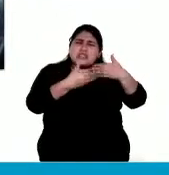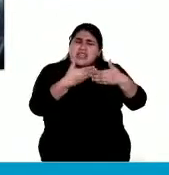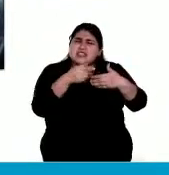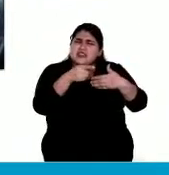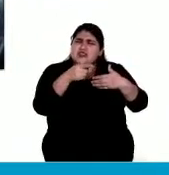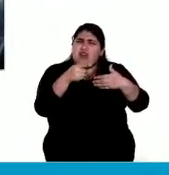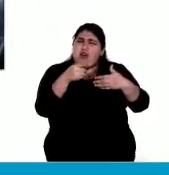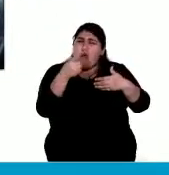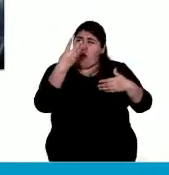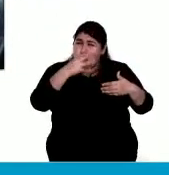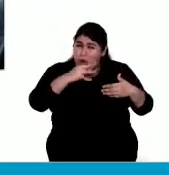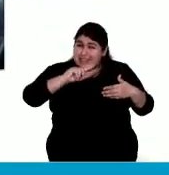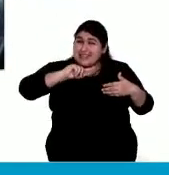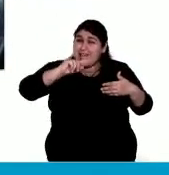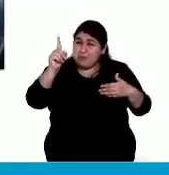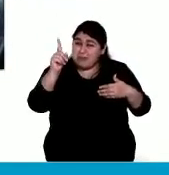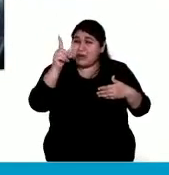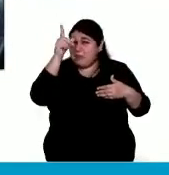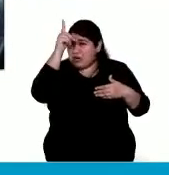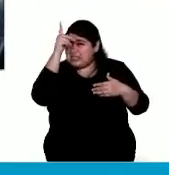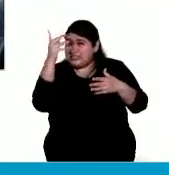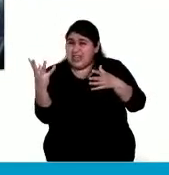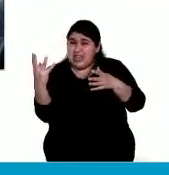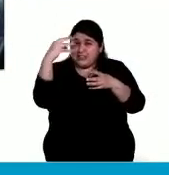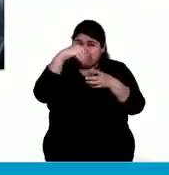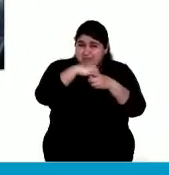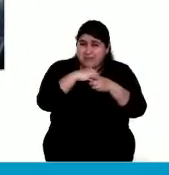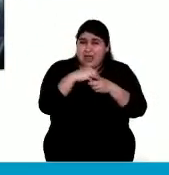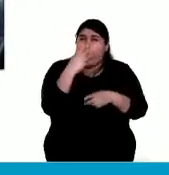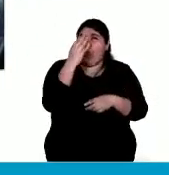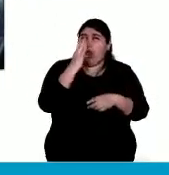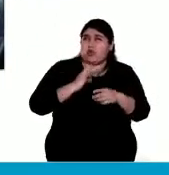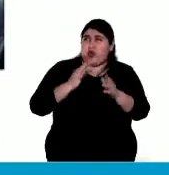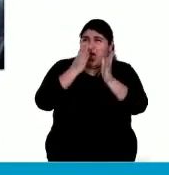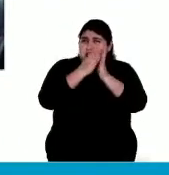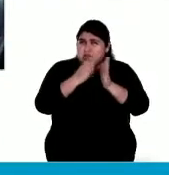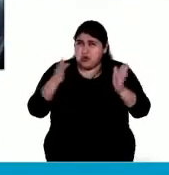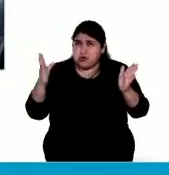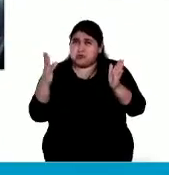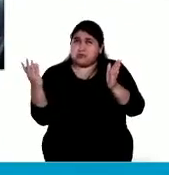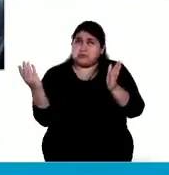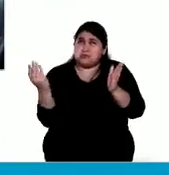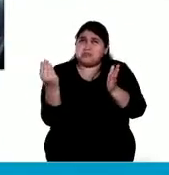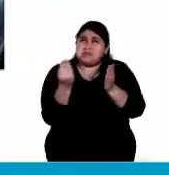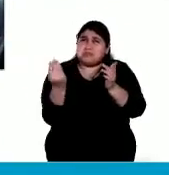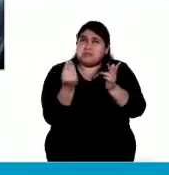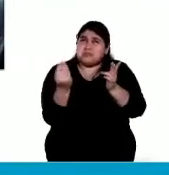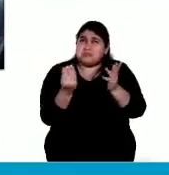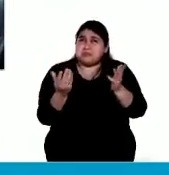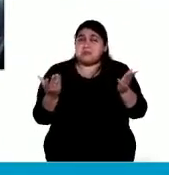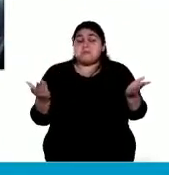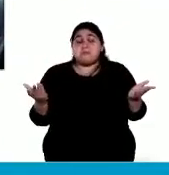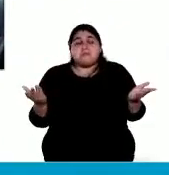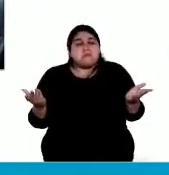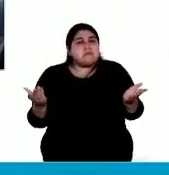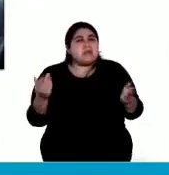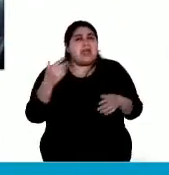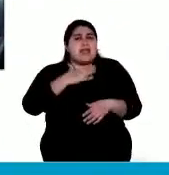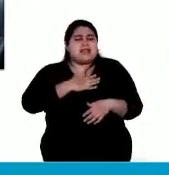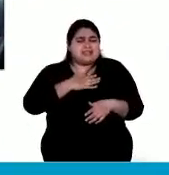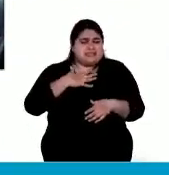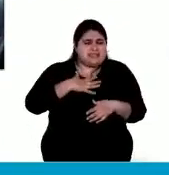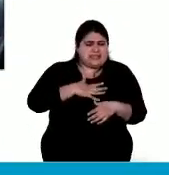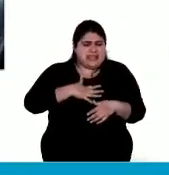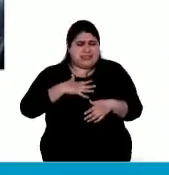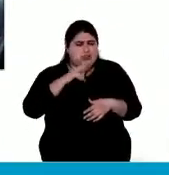incorporó 40.000 policías en menos de 4 años? Yo no sé qué piensan ustedes, pero a mí me da la impresión que no